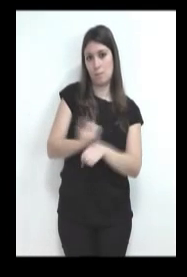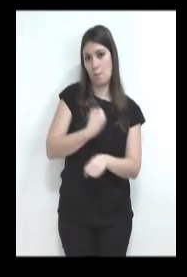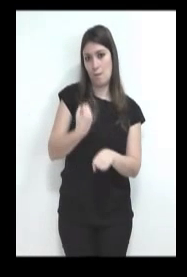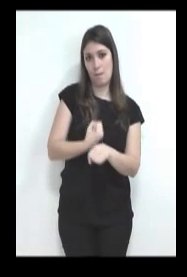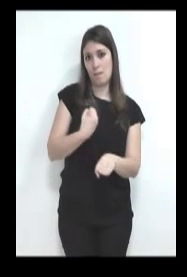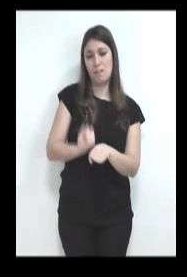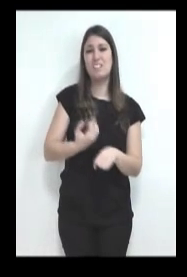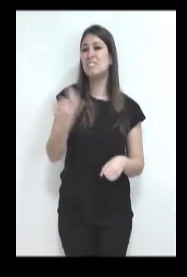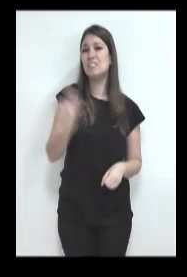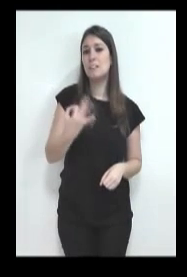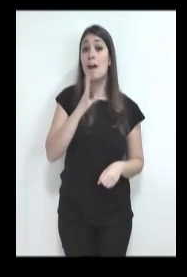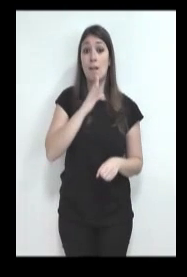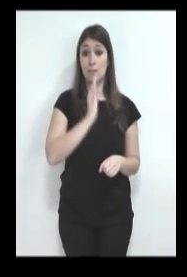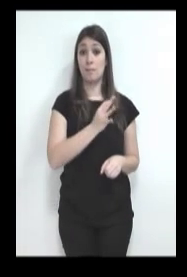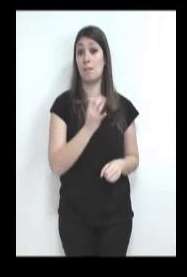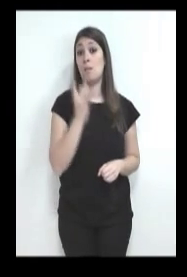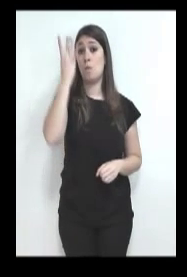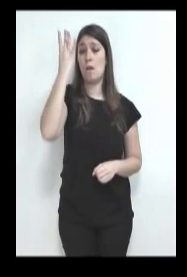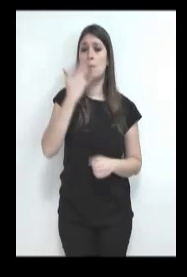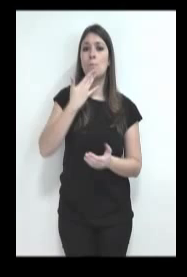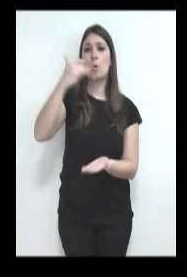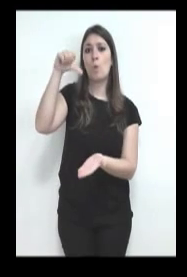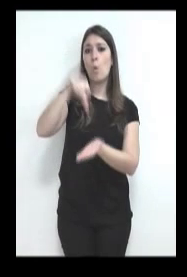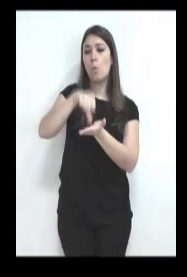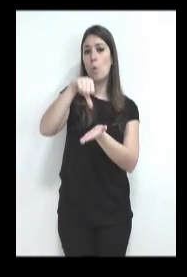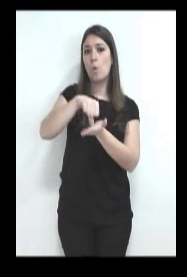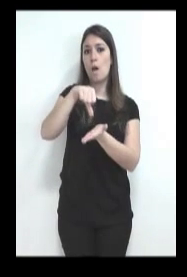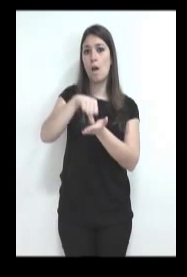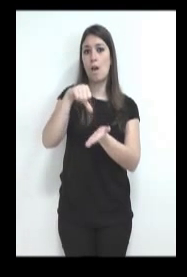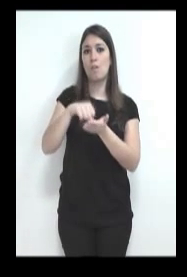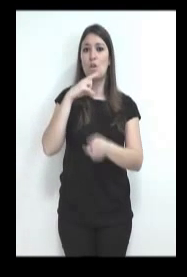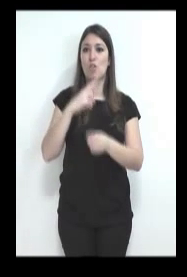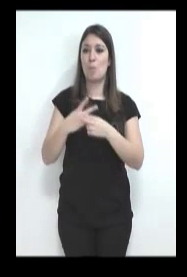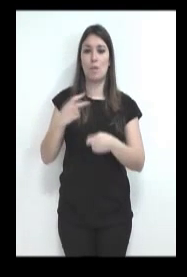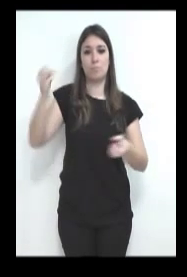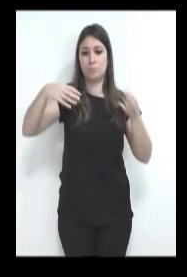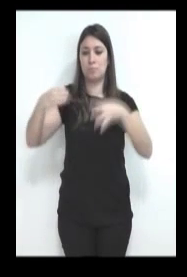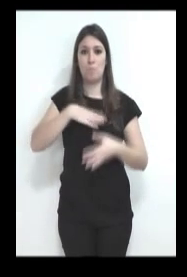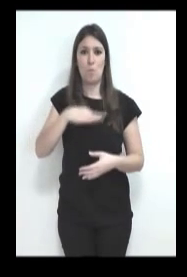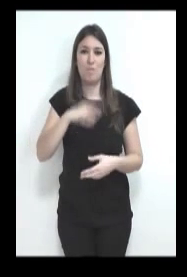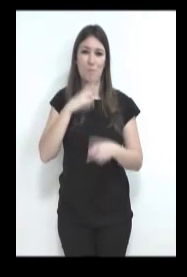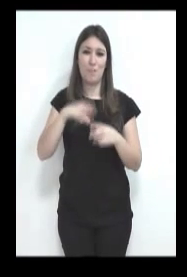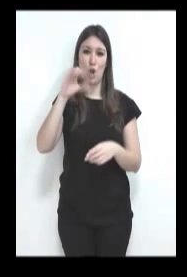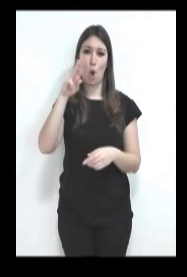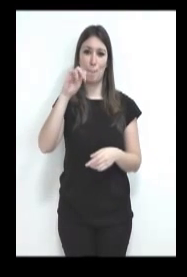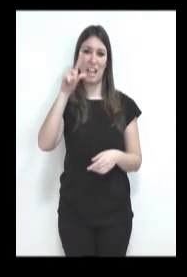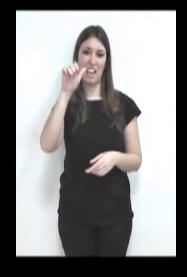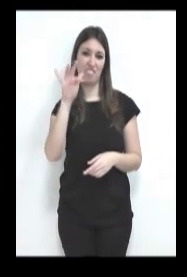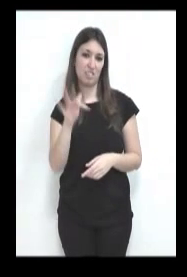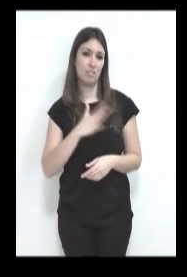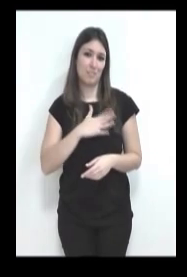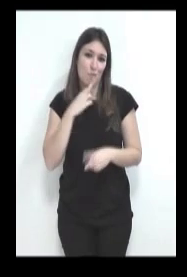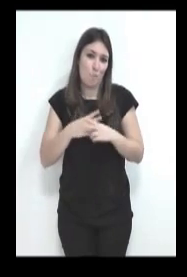vez con esa idea de una ciudad, por así decirlo, copyleft. es lo que nosotros utilizamos. Es ese